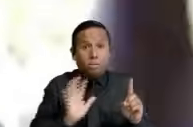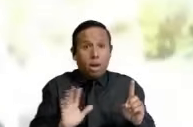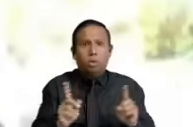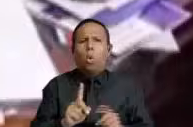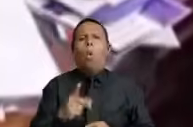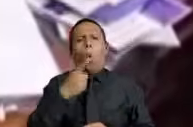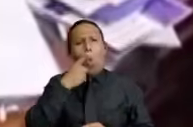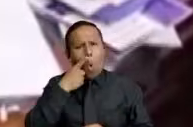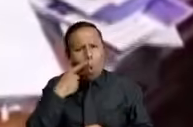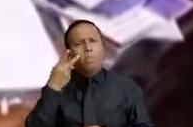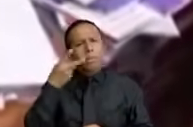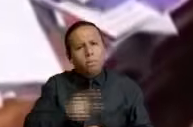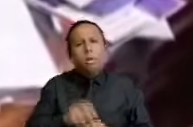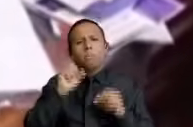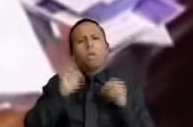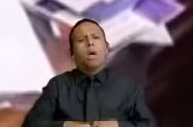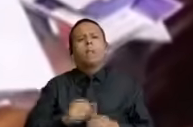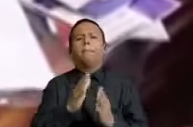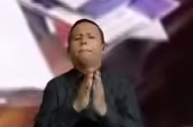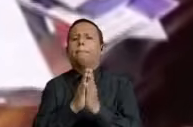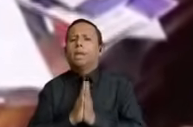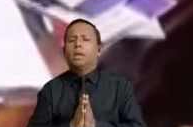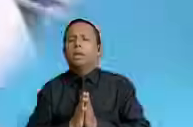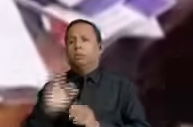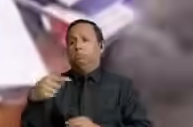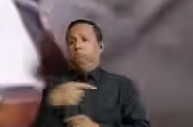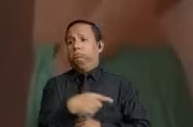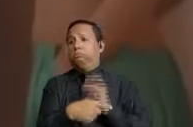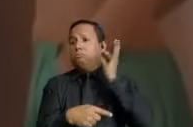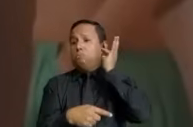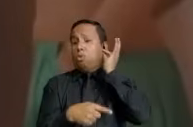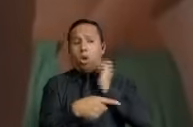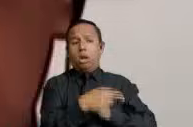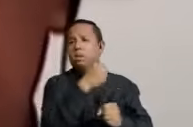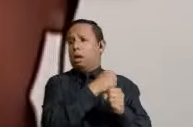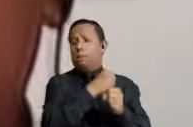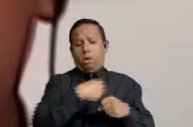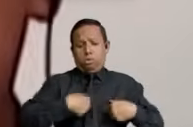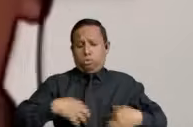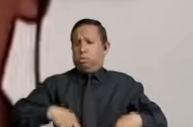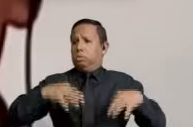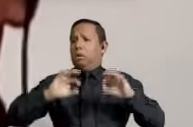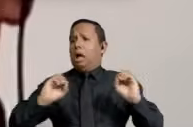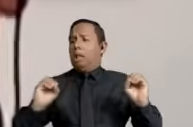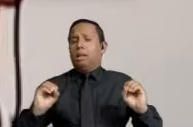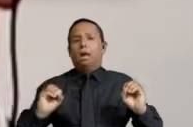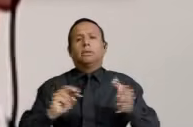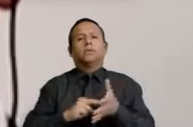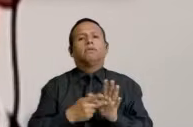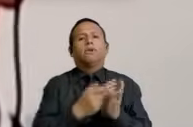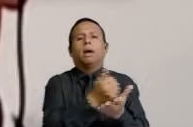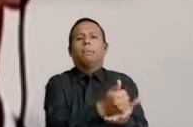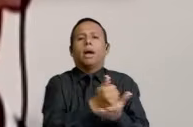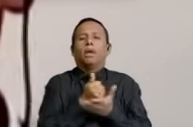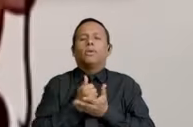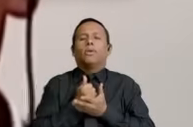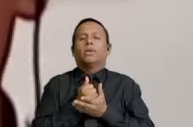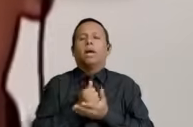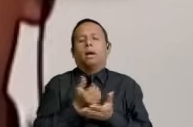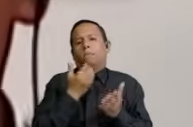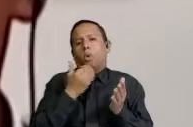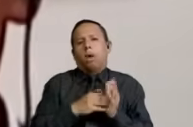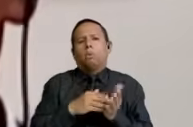también podrían realizar la solicitud si su cónyuge es la proveedora económica tiene que ver con la subsistencia que